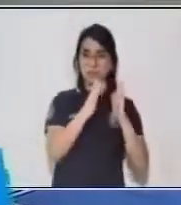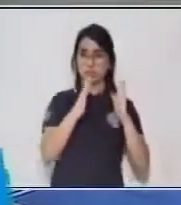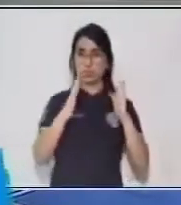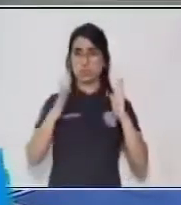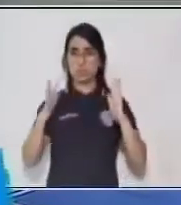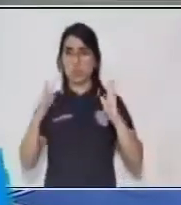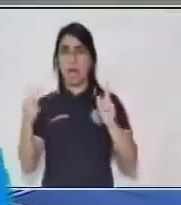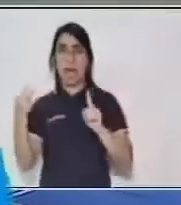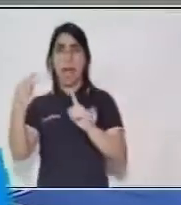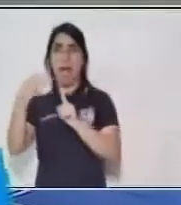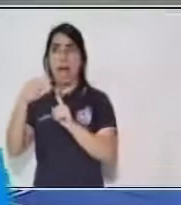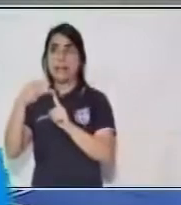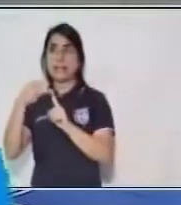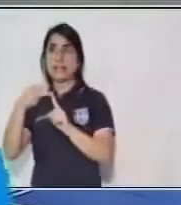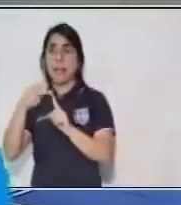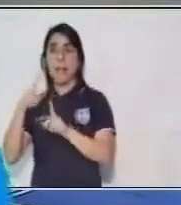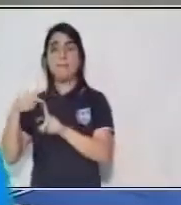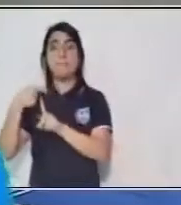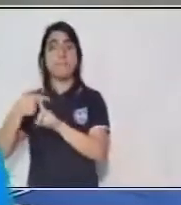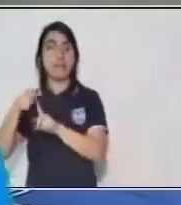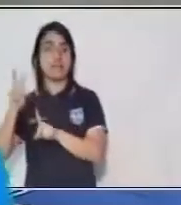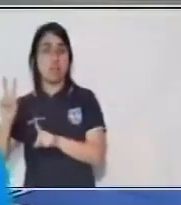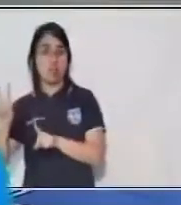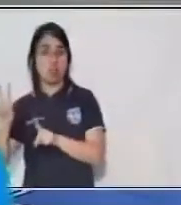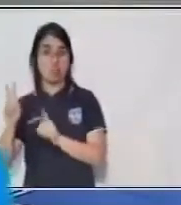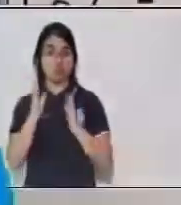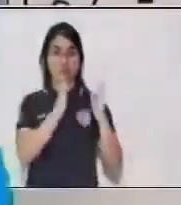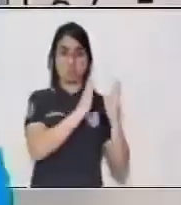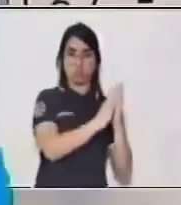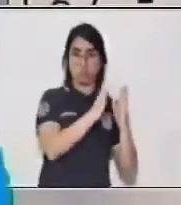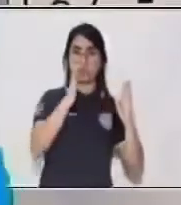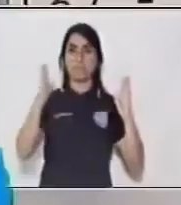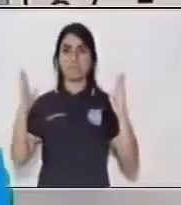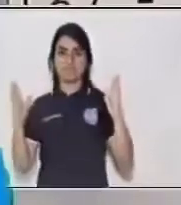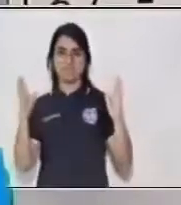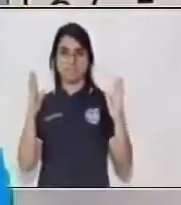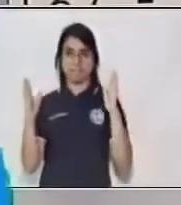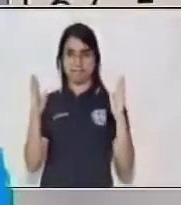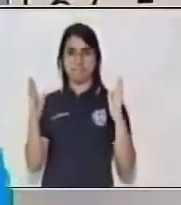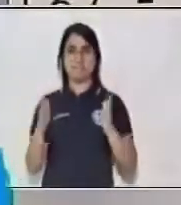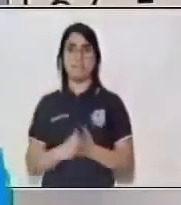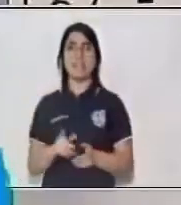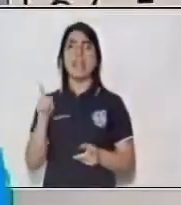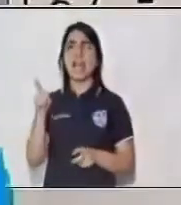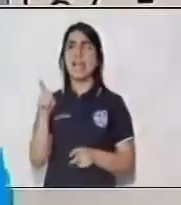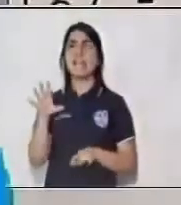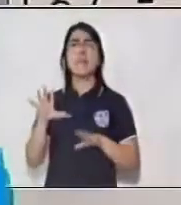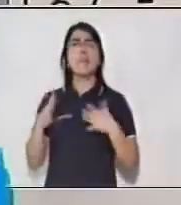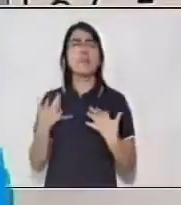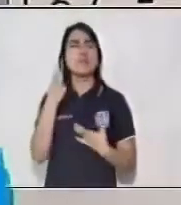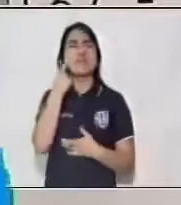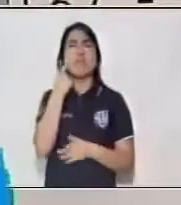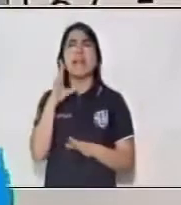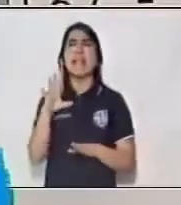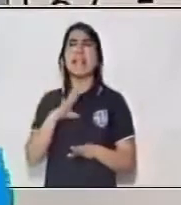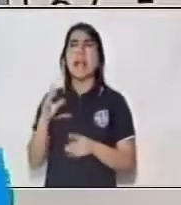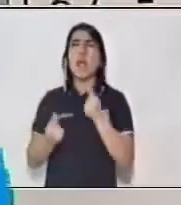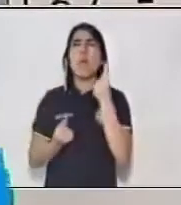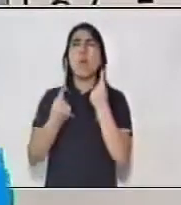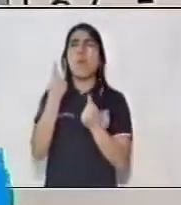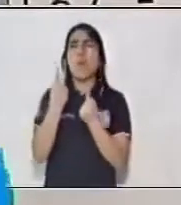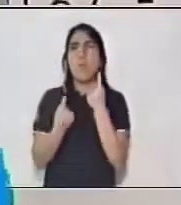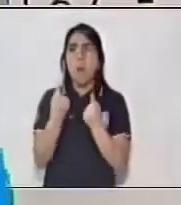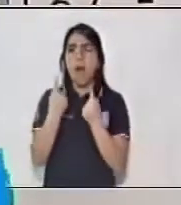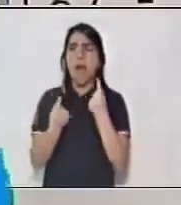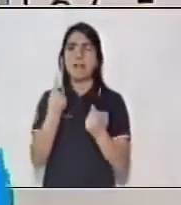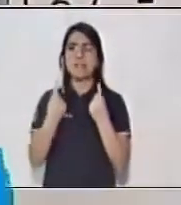rango que estamos tomando en este momento. Y vamos a ver qué valores se obtienen en el contradominio. Vamos